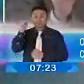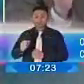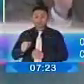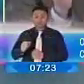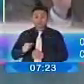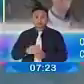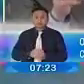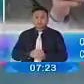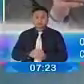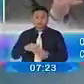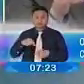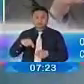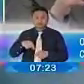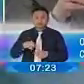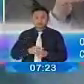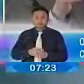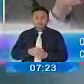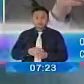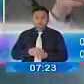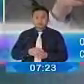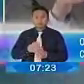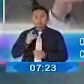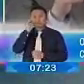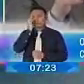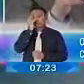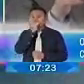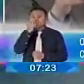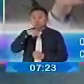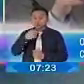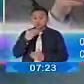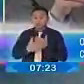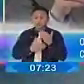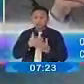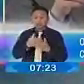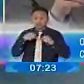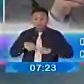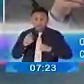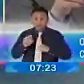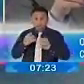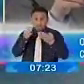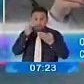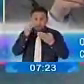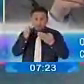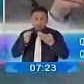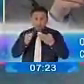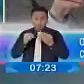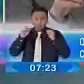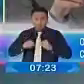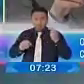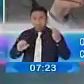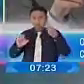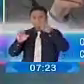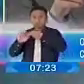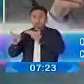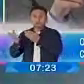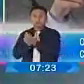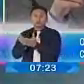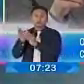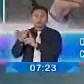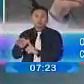Central. Hemos logrado que se califiquen. La rosa se encuentra ya en un proceso de calificación para ingresar al servicio